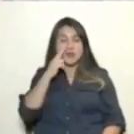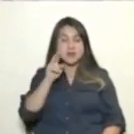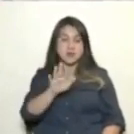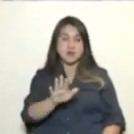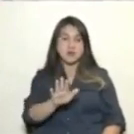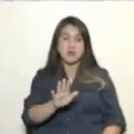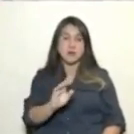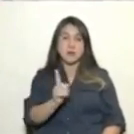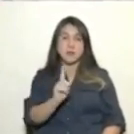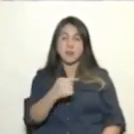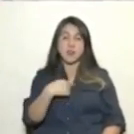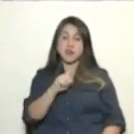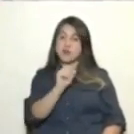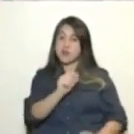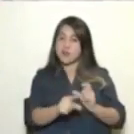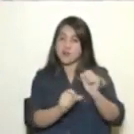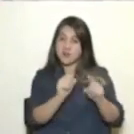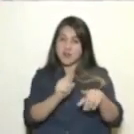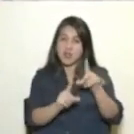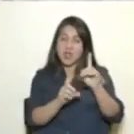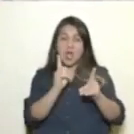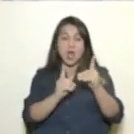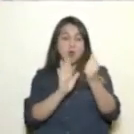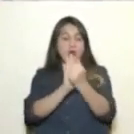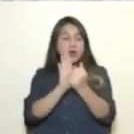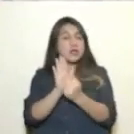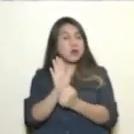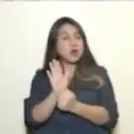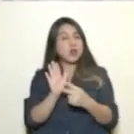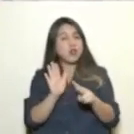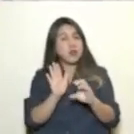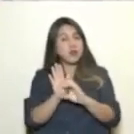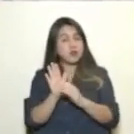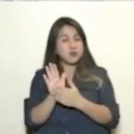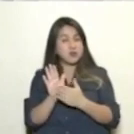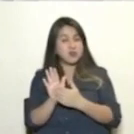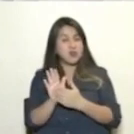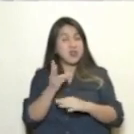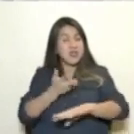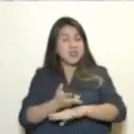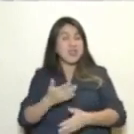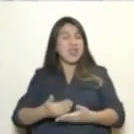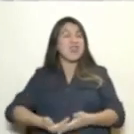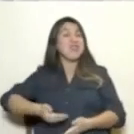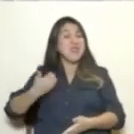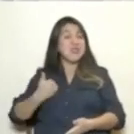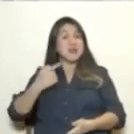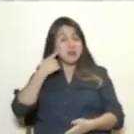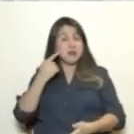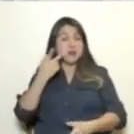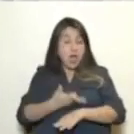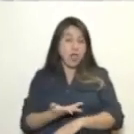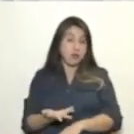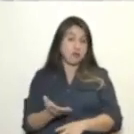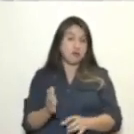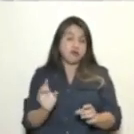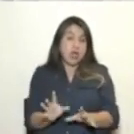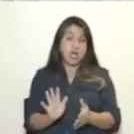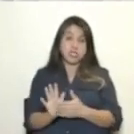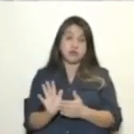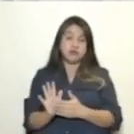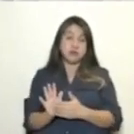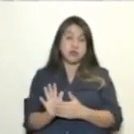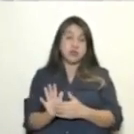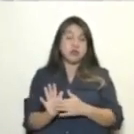no seré yo quien defienda aquellos articulados de la Constitución que vienen de antes, pero son los que existen. Entonces, mientras